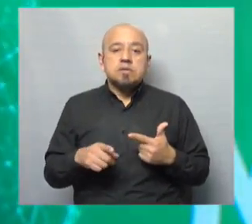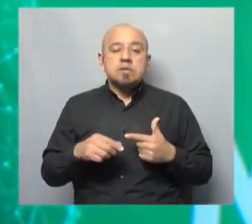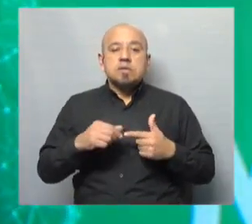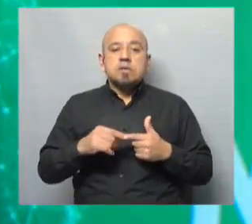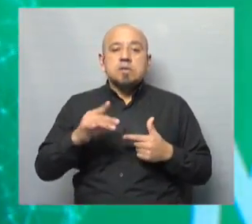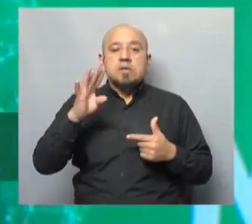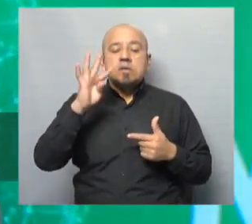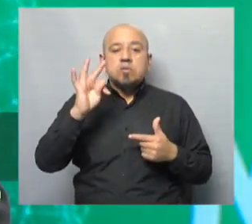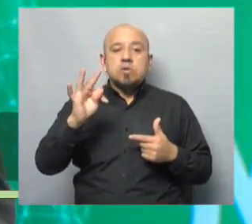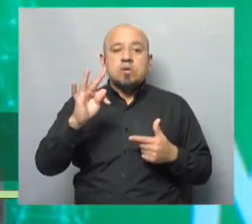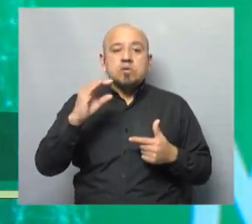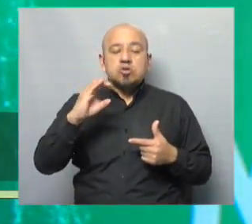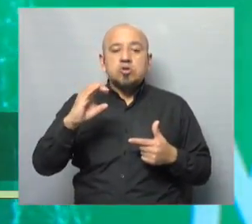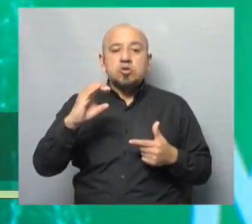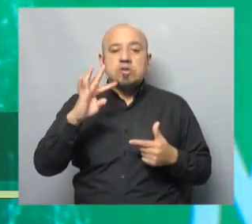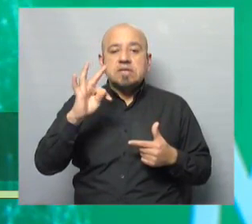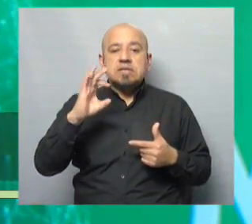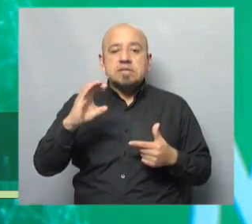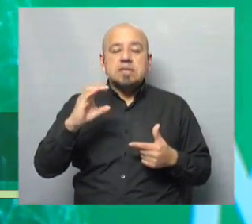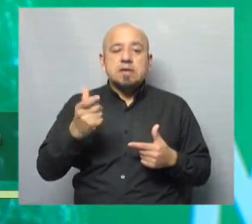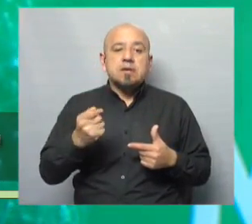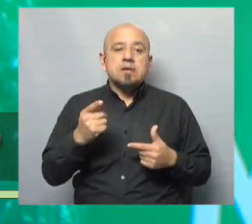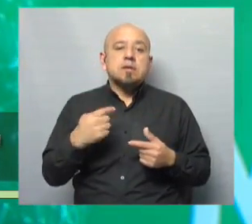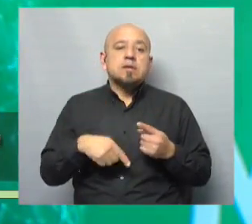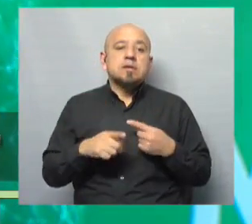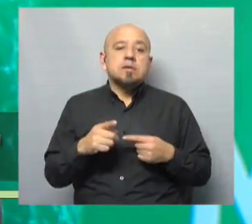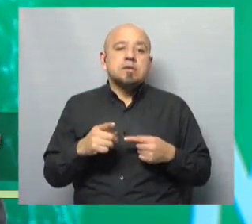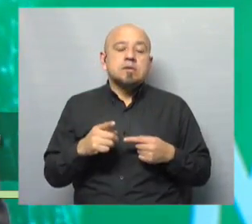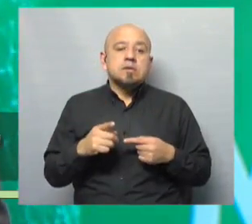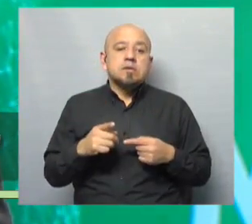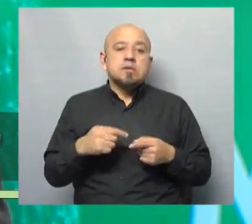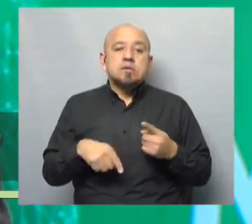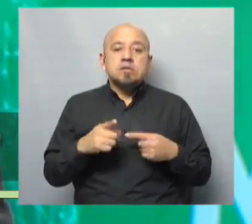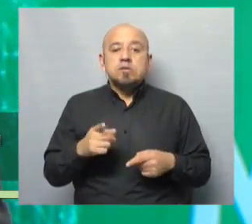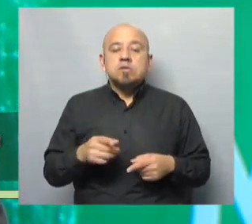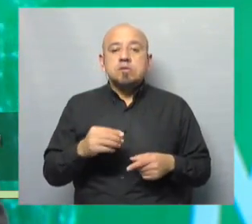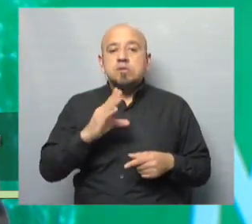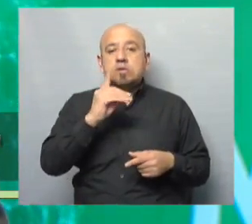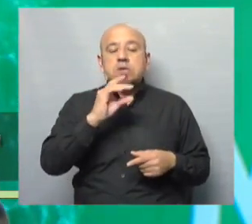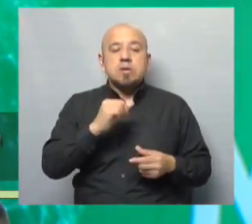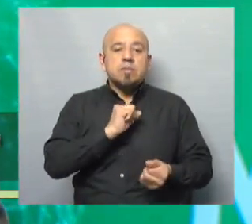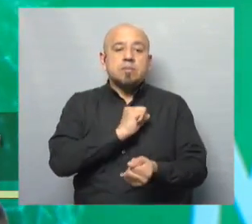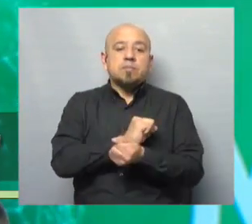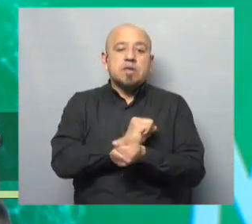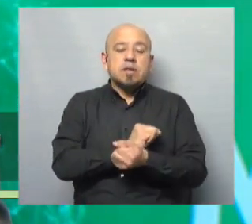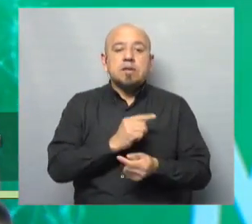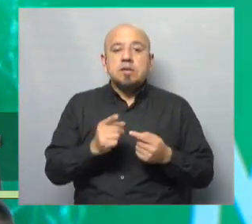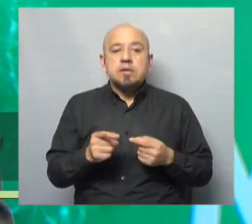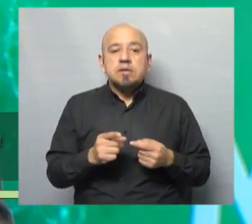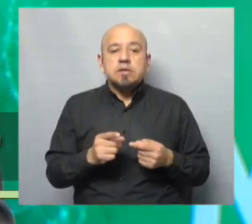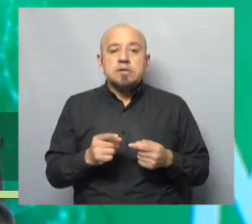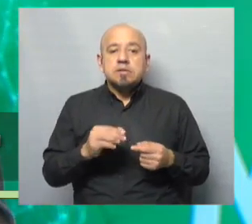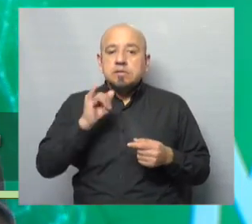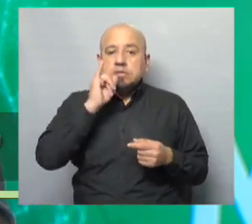administrativo y después se agregó frente a delitos complejos y económicos y demás es la